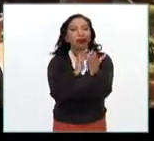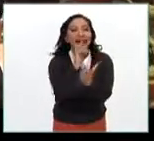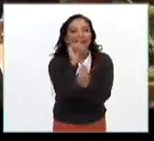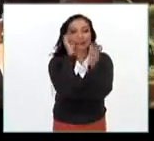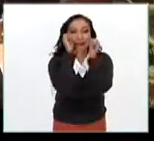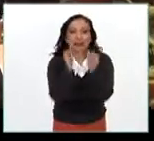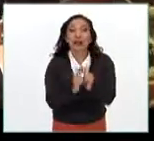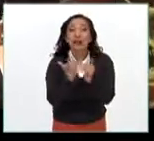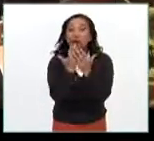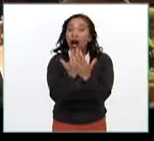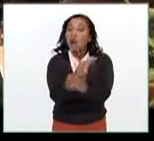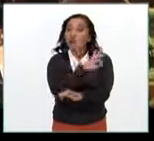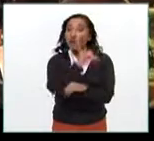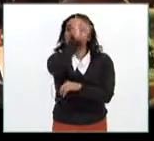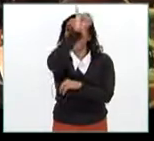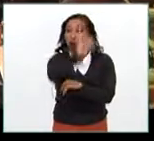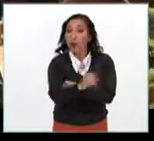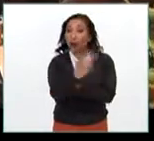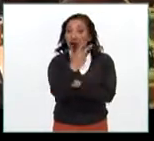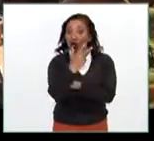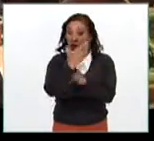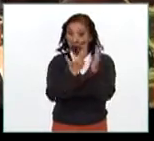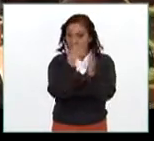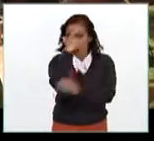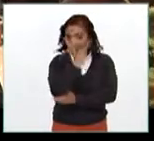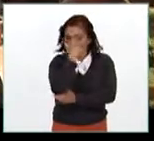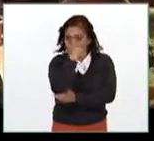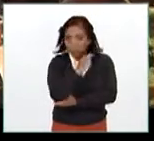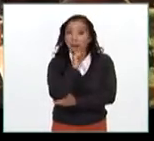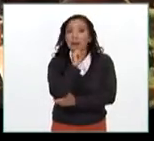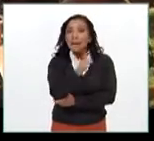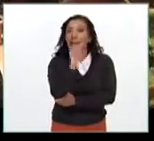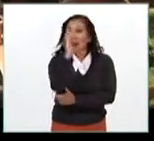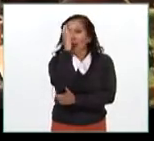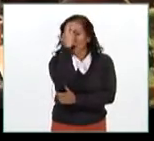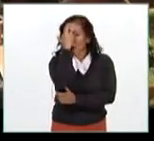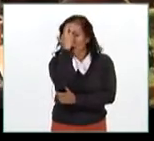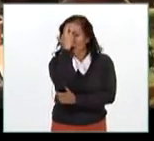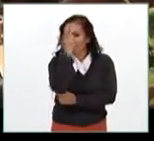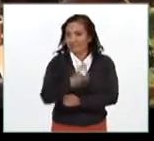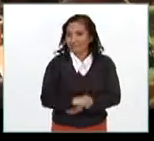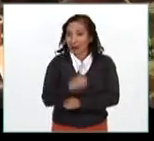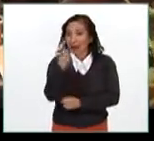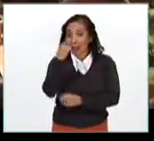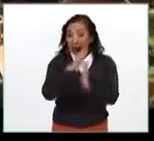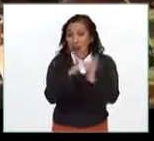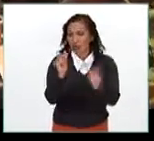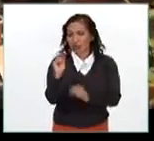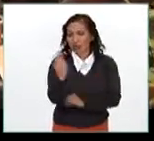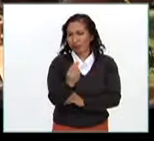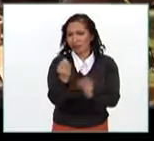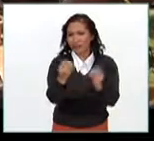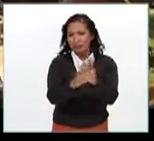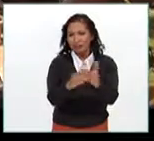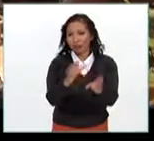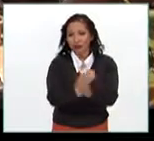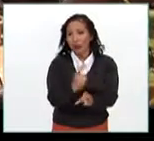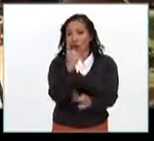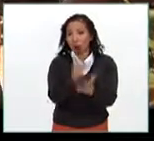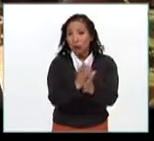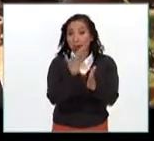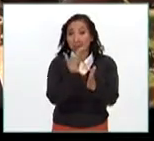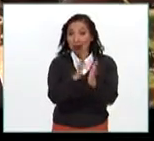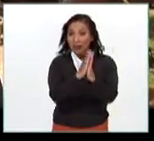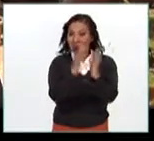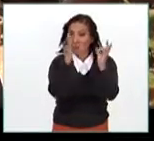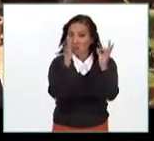Les agradezco su atención y los espero todos los jueves a las 8 de la noche. También les recuerdo que para leer no se necesitan muchas